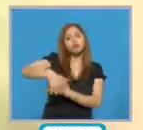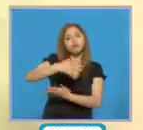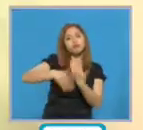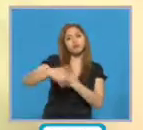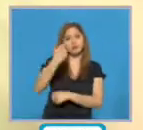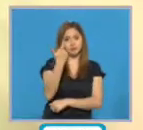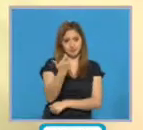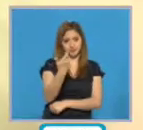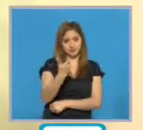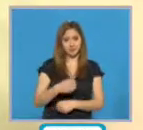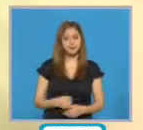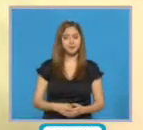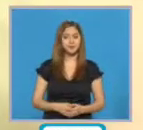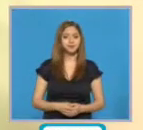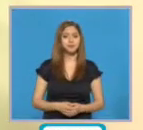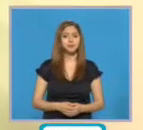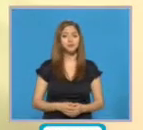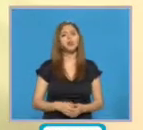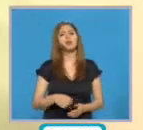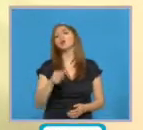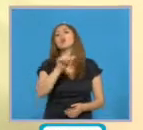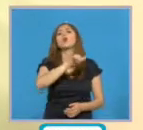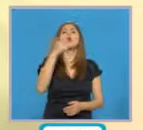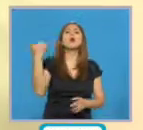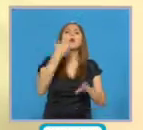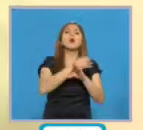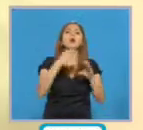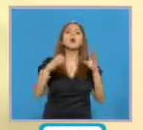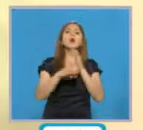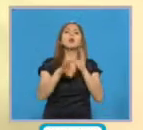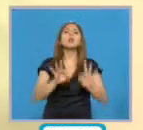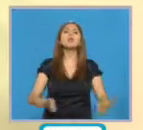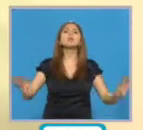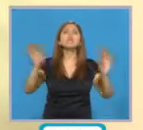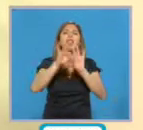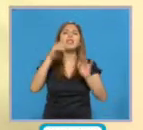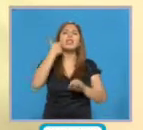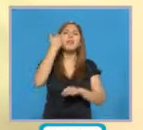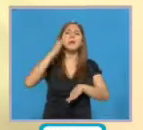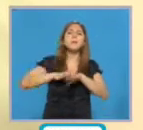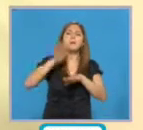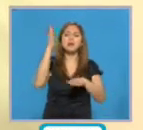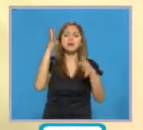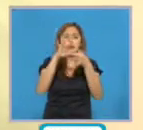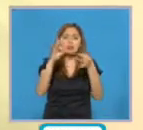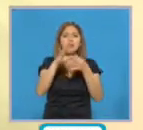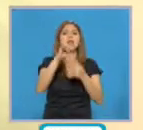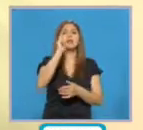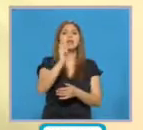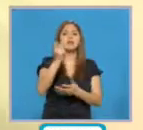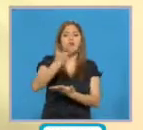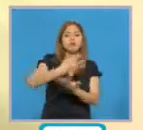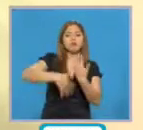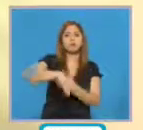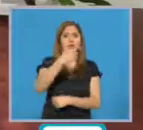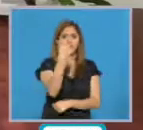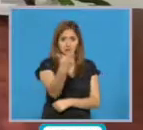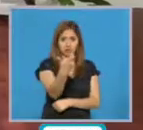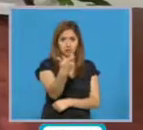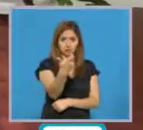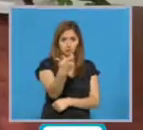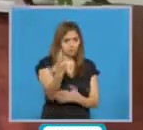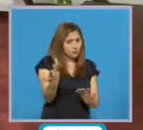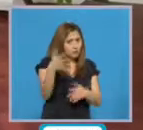algo que es muy importante e interesante también que me gustaría que ahondáramos es en la parte de cobrar. Porque